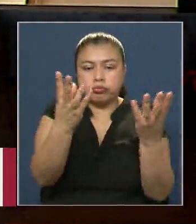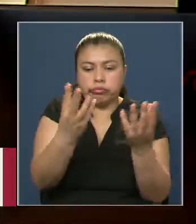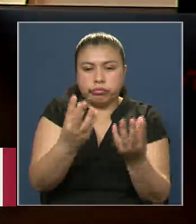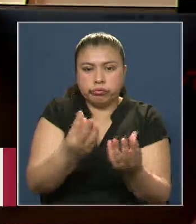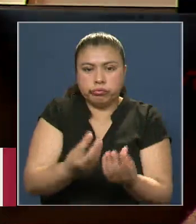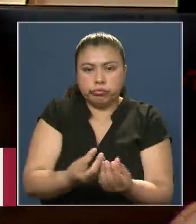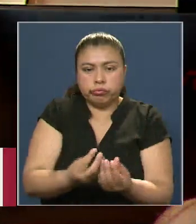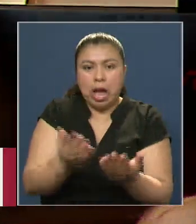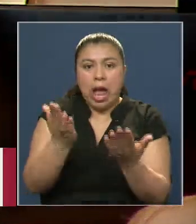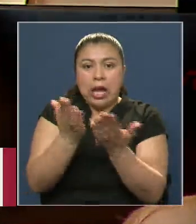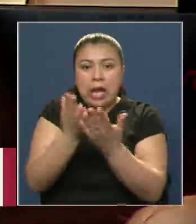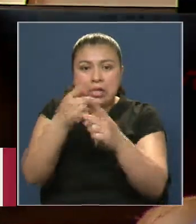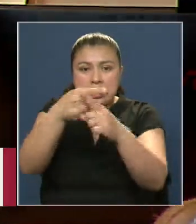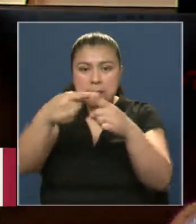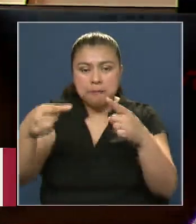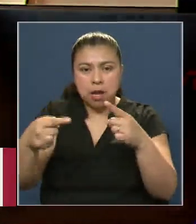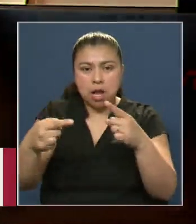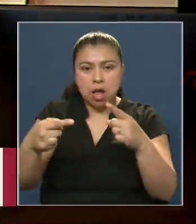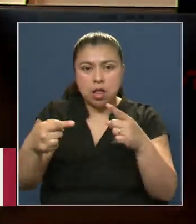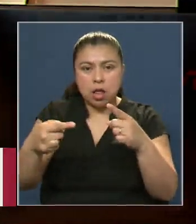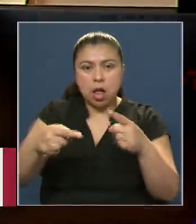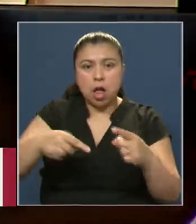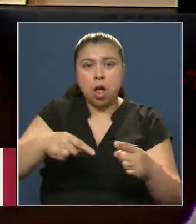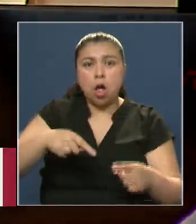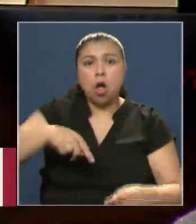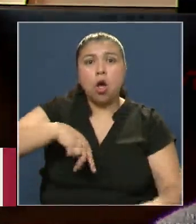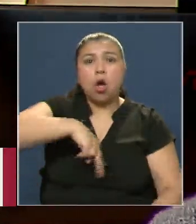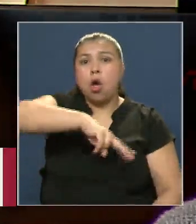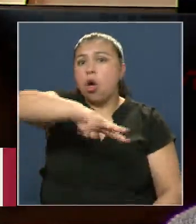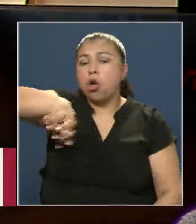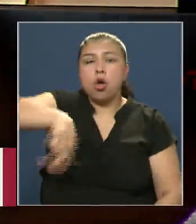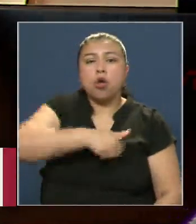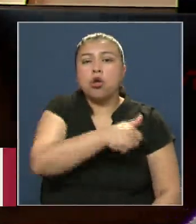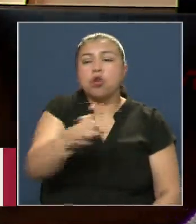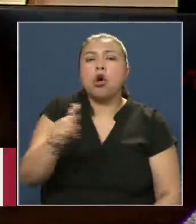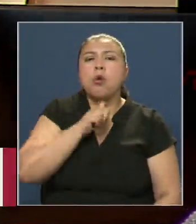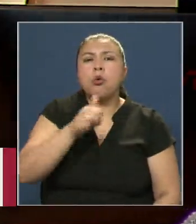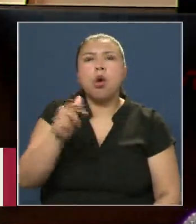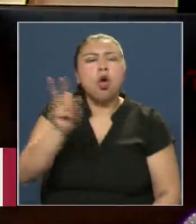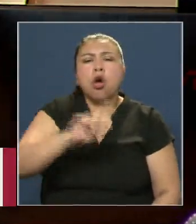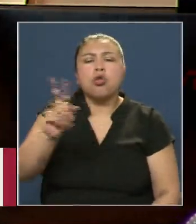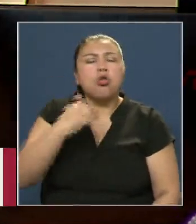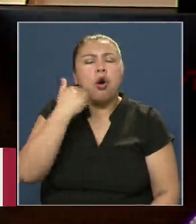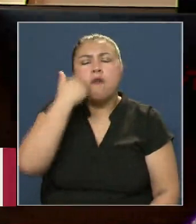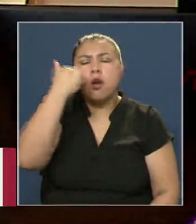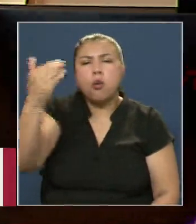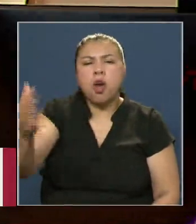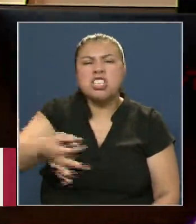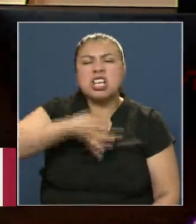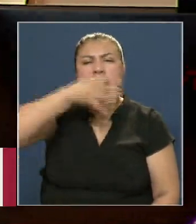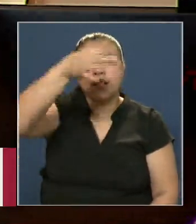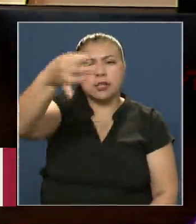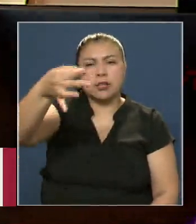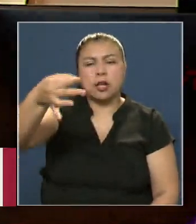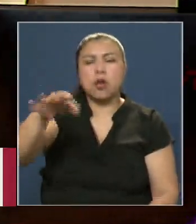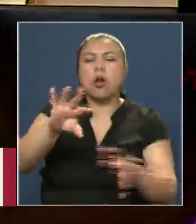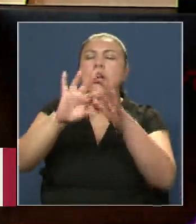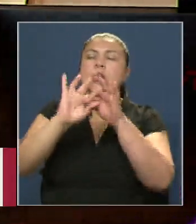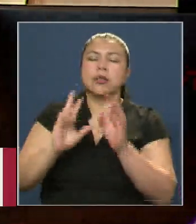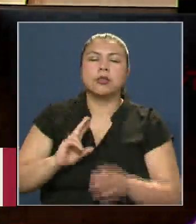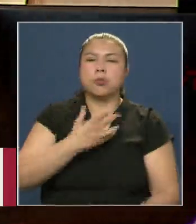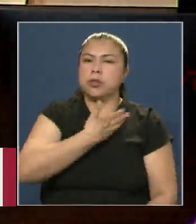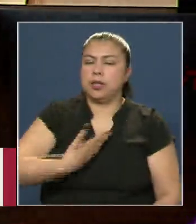Clase media. Somos todos pobres actualmente y no tengamos vergüenza de decirlo. Gracias, señor